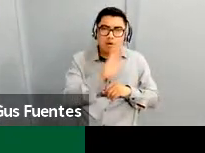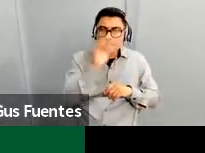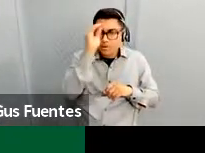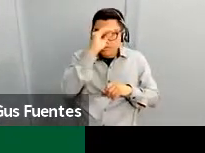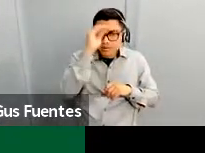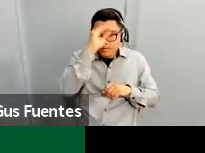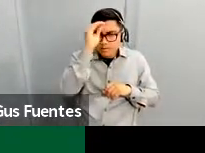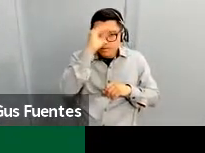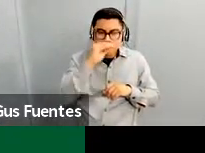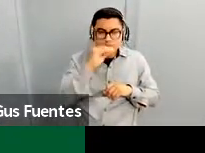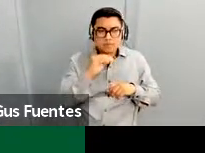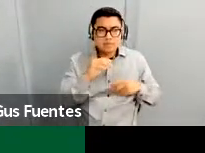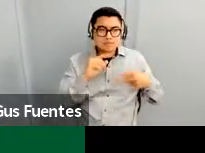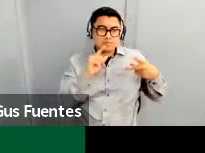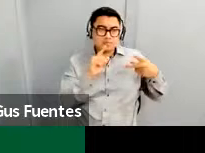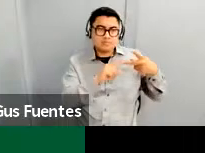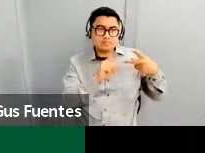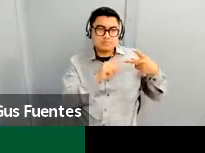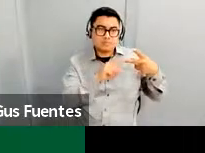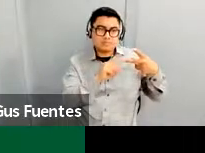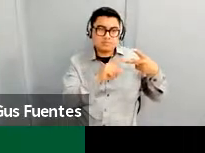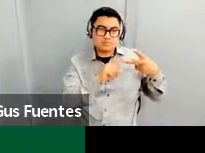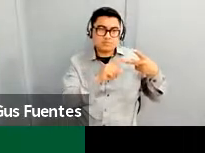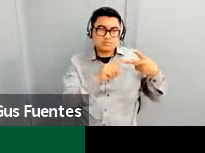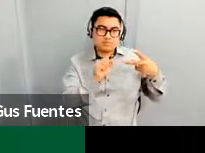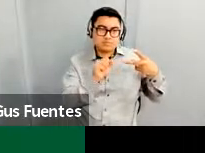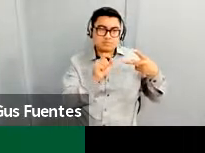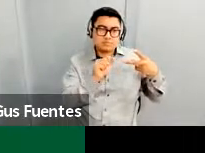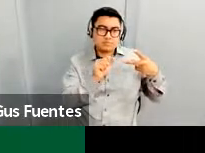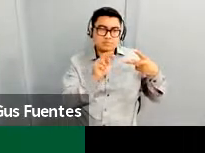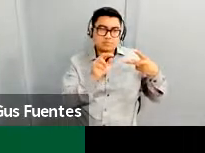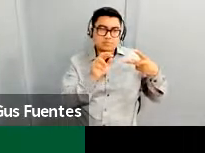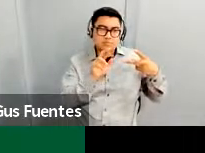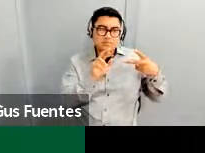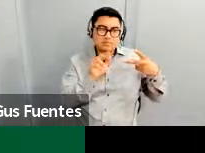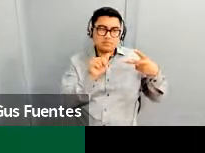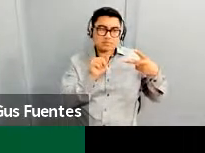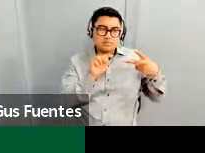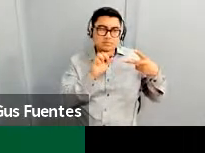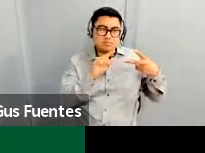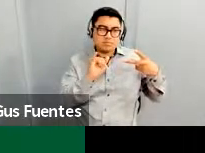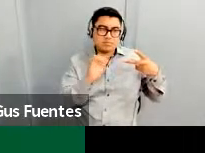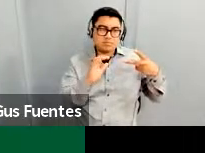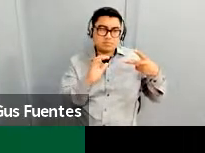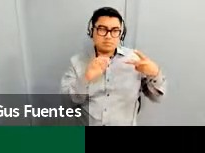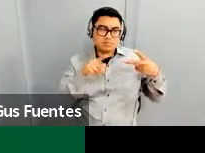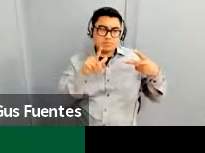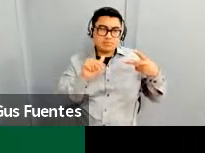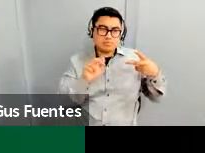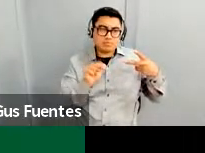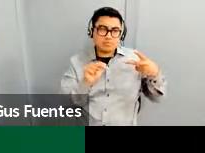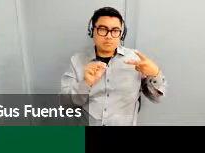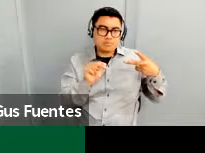a la otra dirección que aparece más abajo. La de más abajo